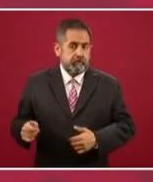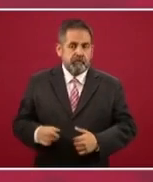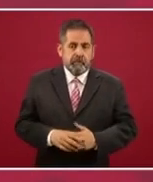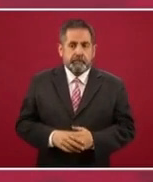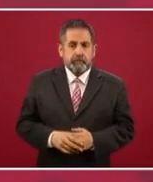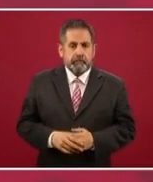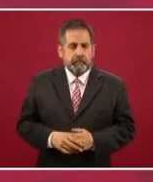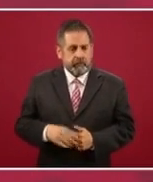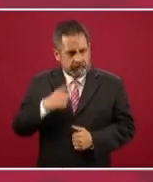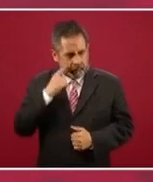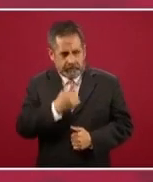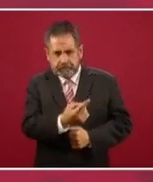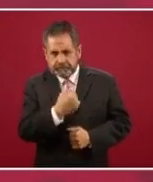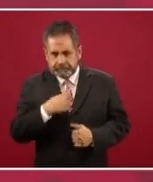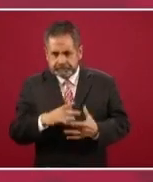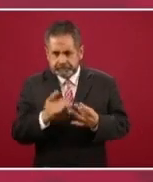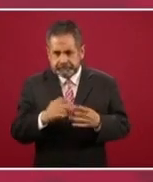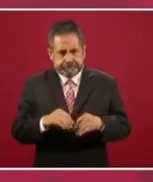Debería explicar por qué.